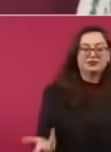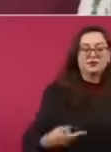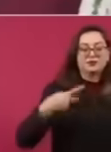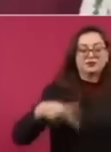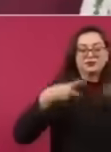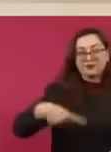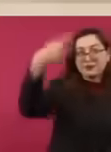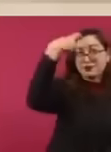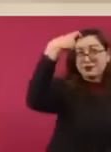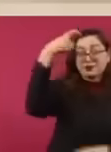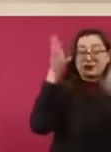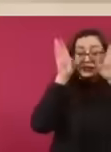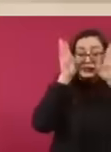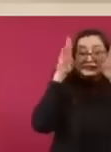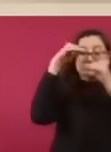conservador